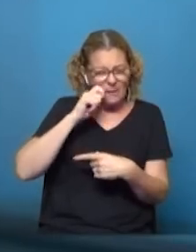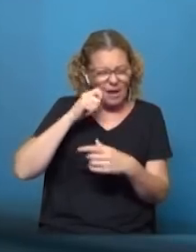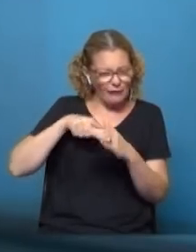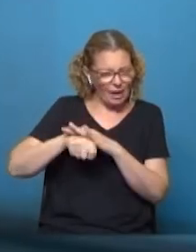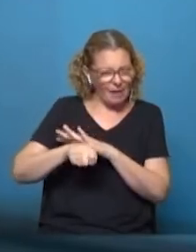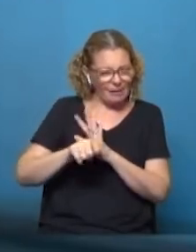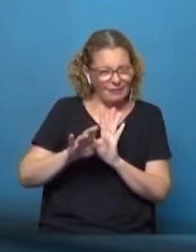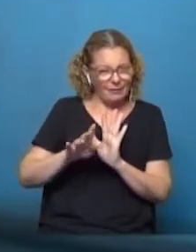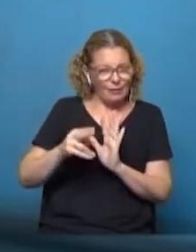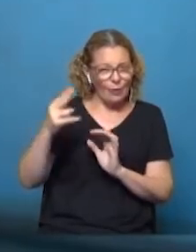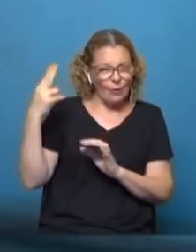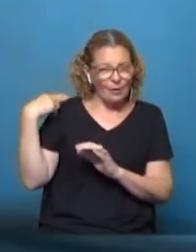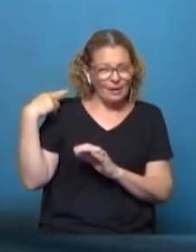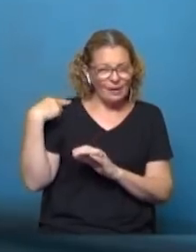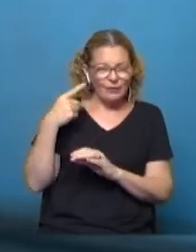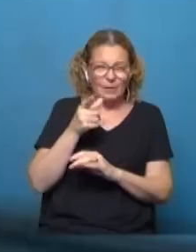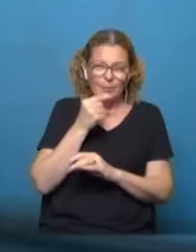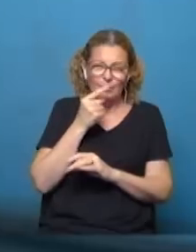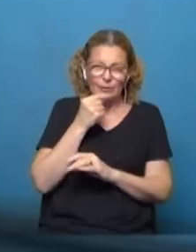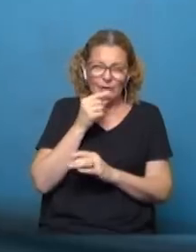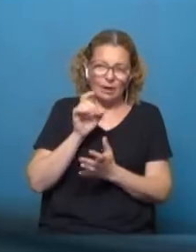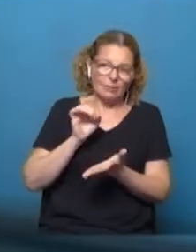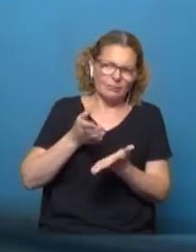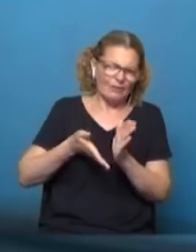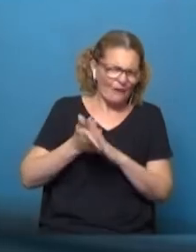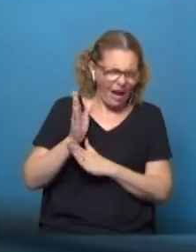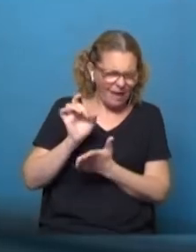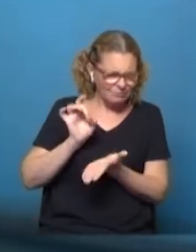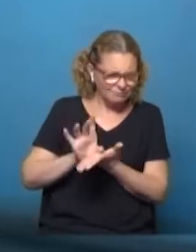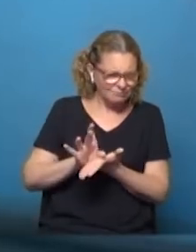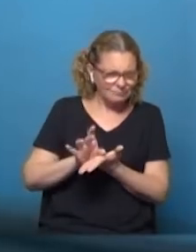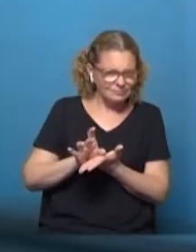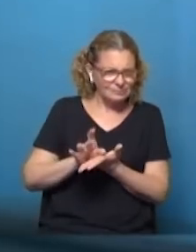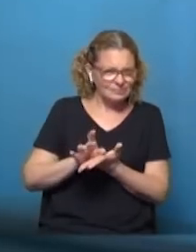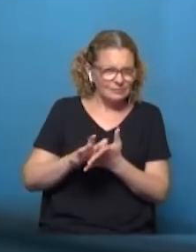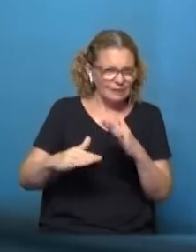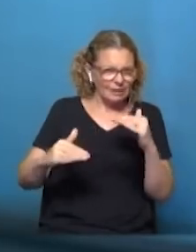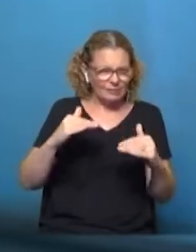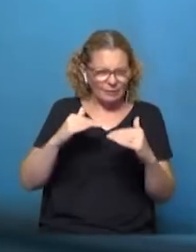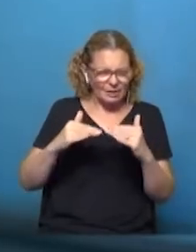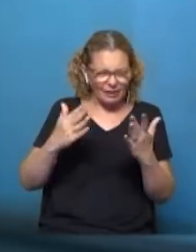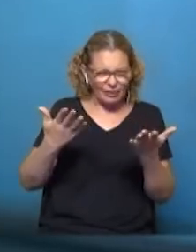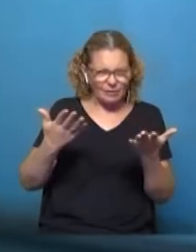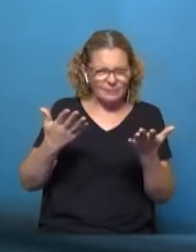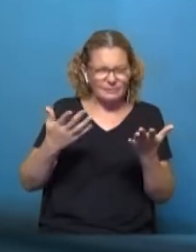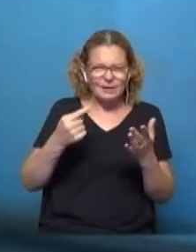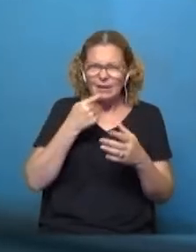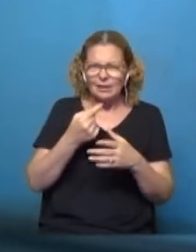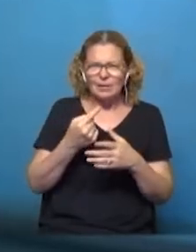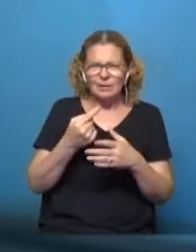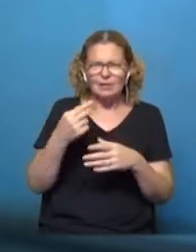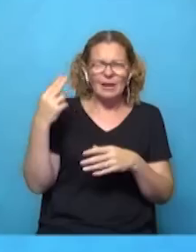que un jefe de policía que ahora renuncia que es desestabilización Qué